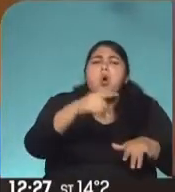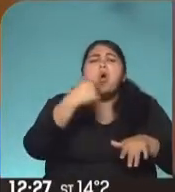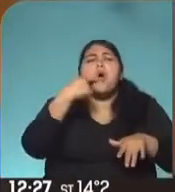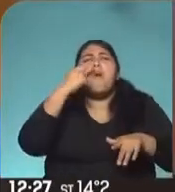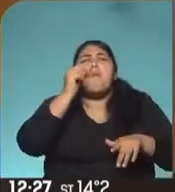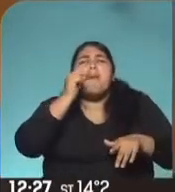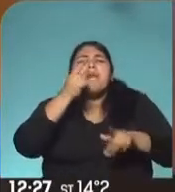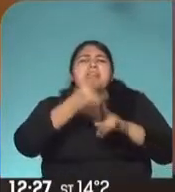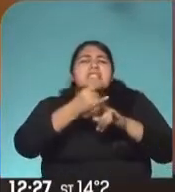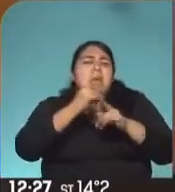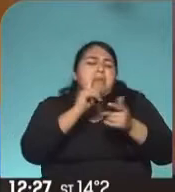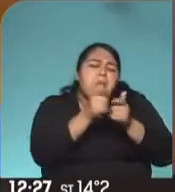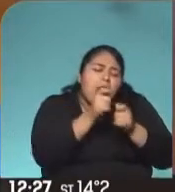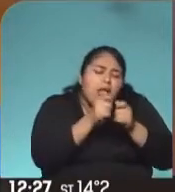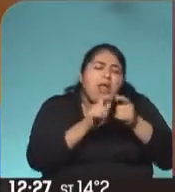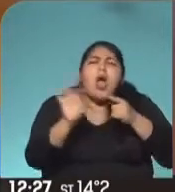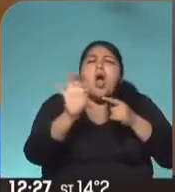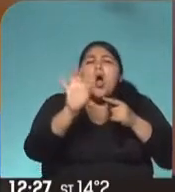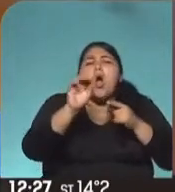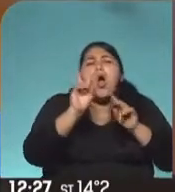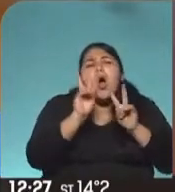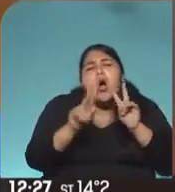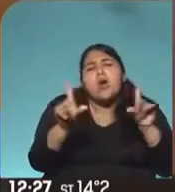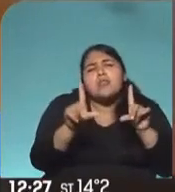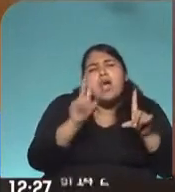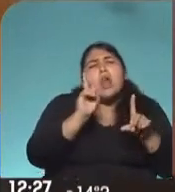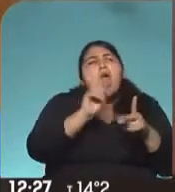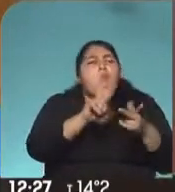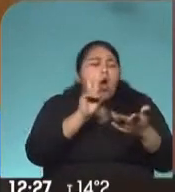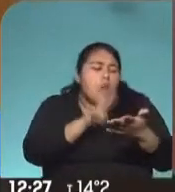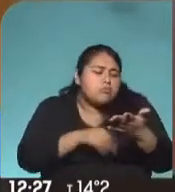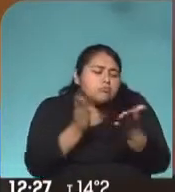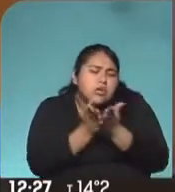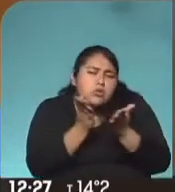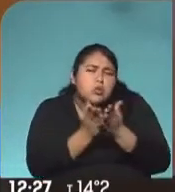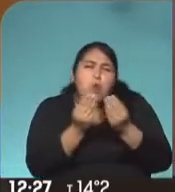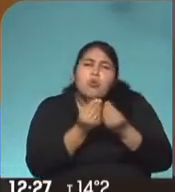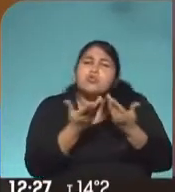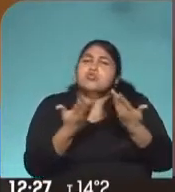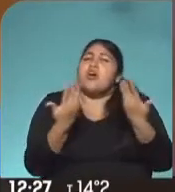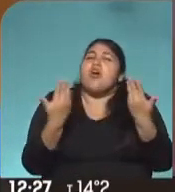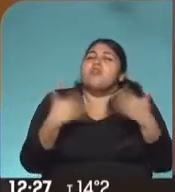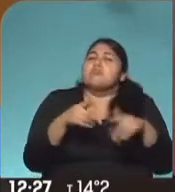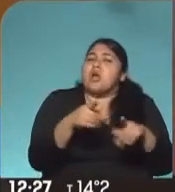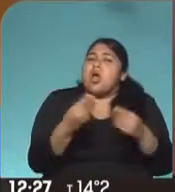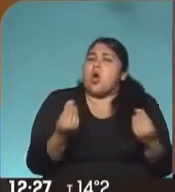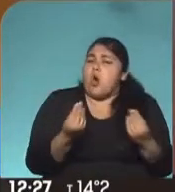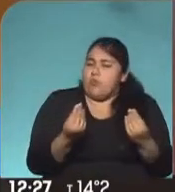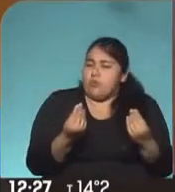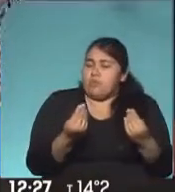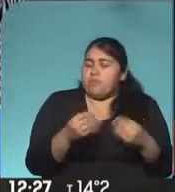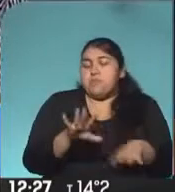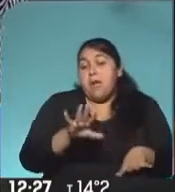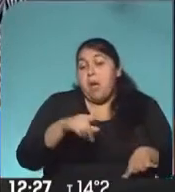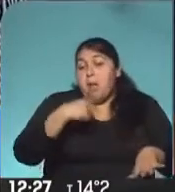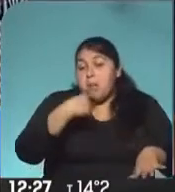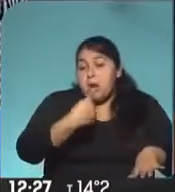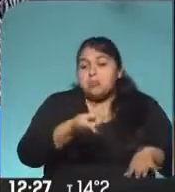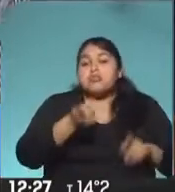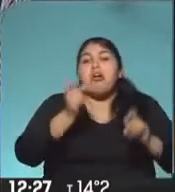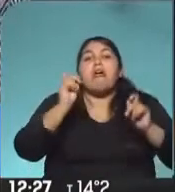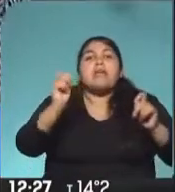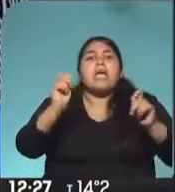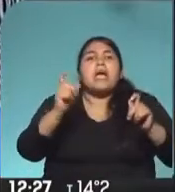con el celular millones de cosas que decimos si damos un diagnóstico así a tontas ya locas pero digo a quien hay que